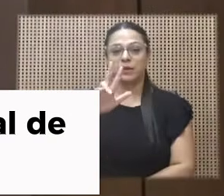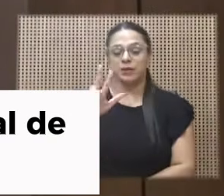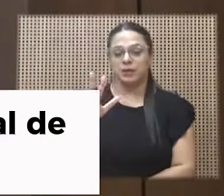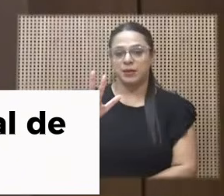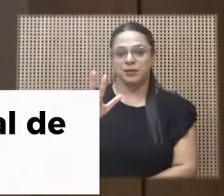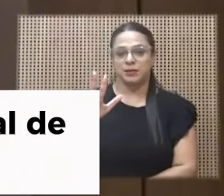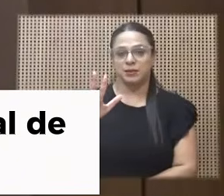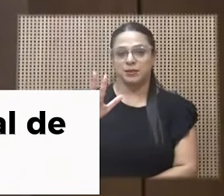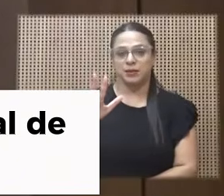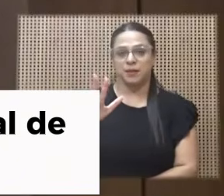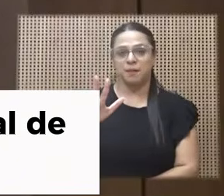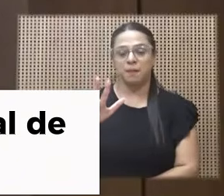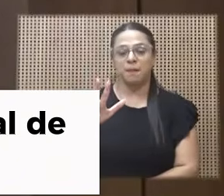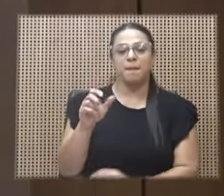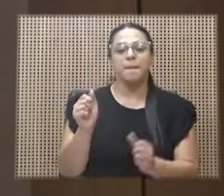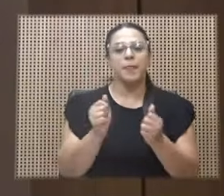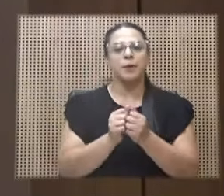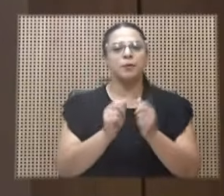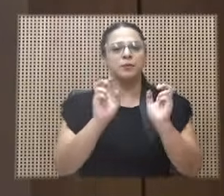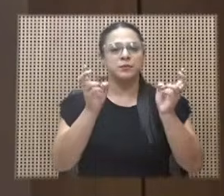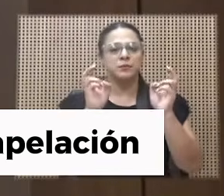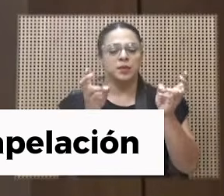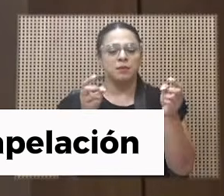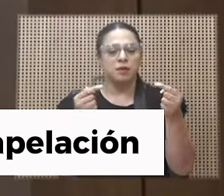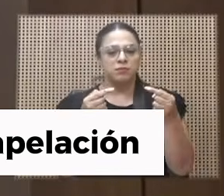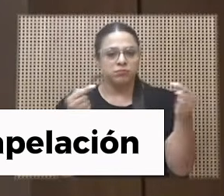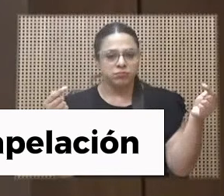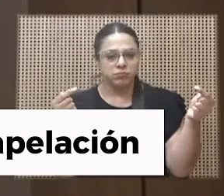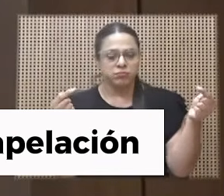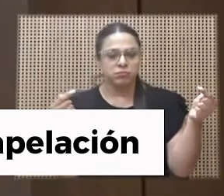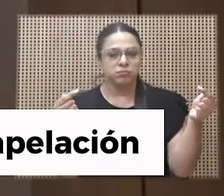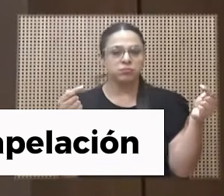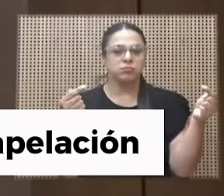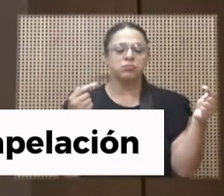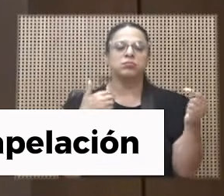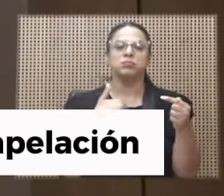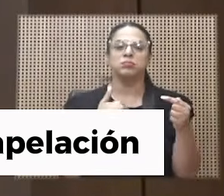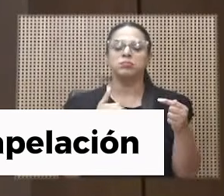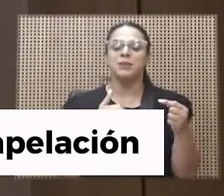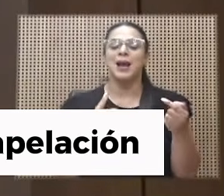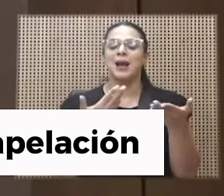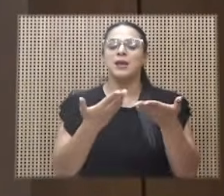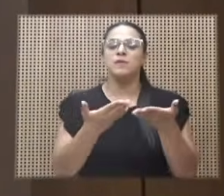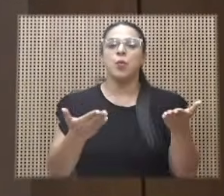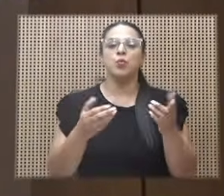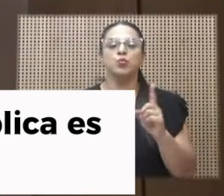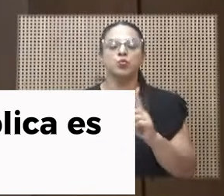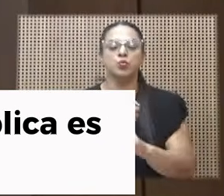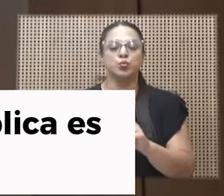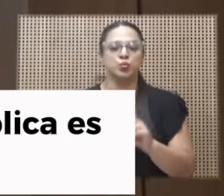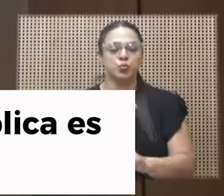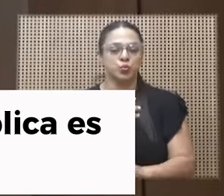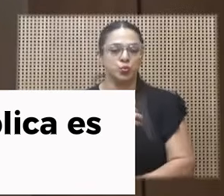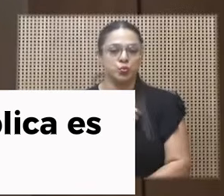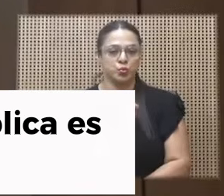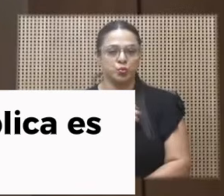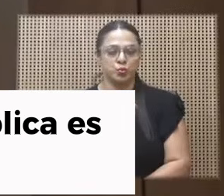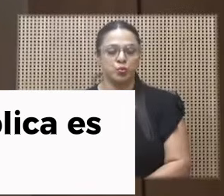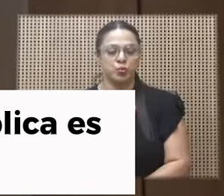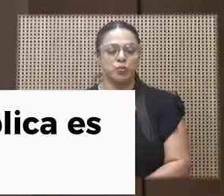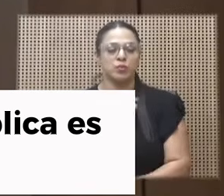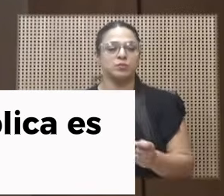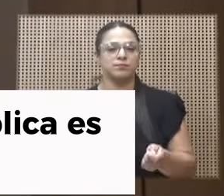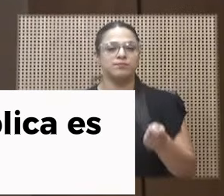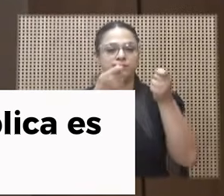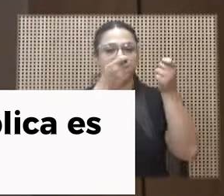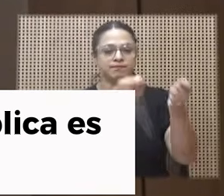del acto final de adjudicación podrán interponerse los recursos de objeción y apelación ante la Contraloría